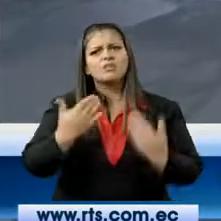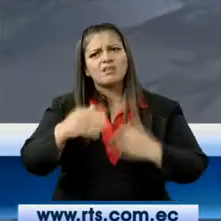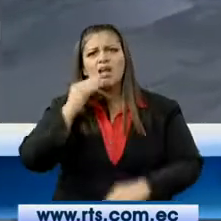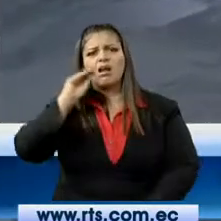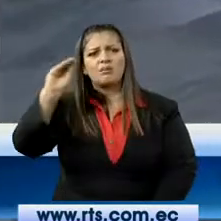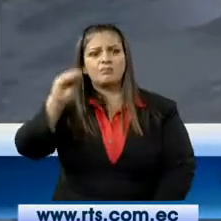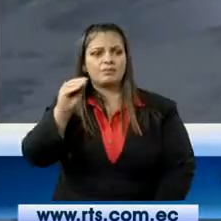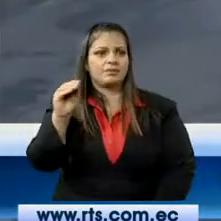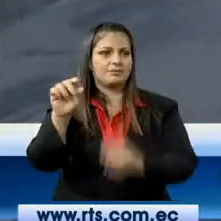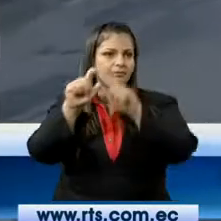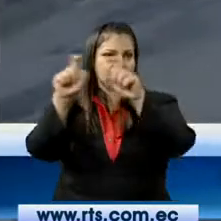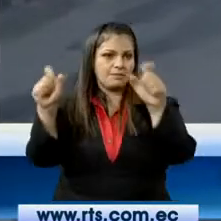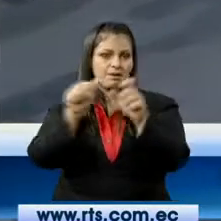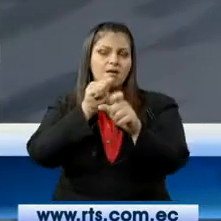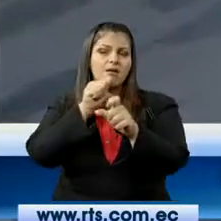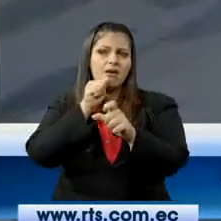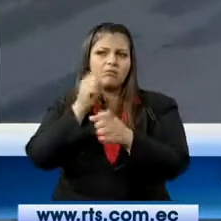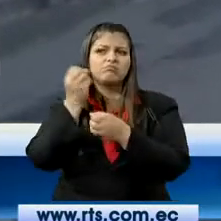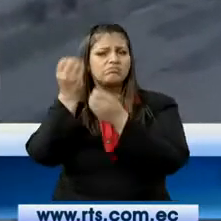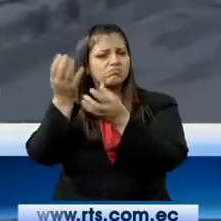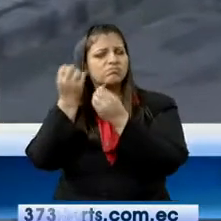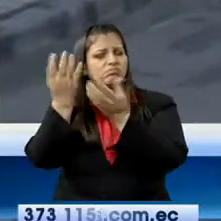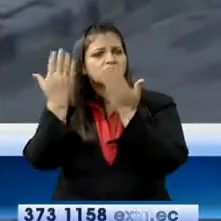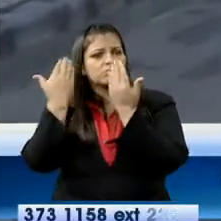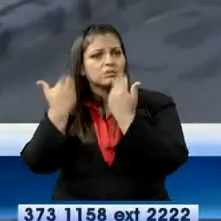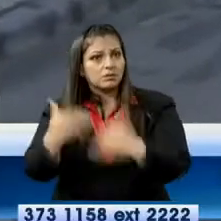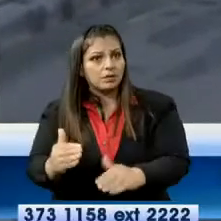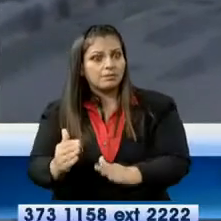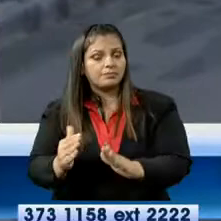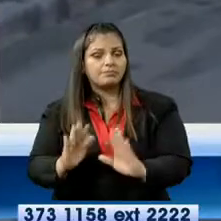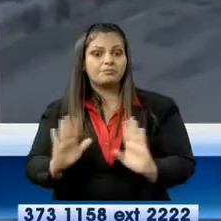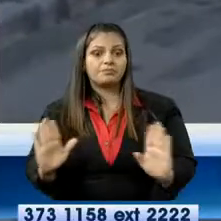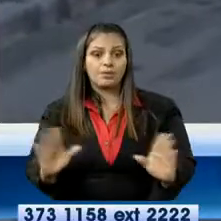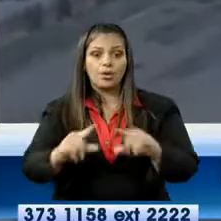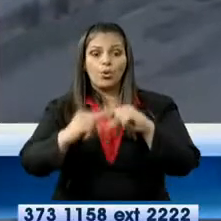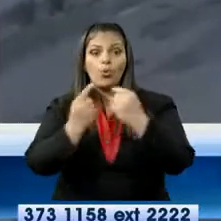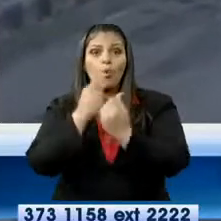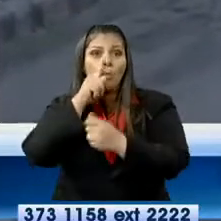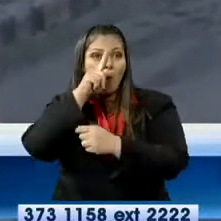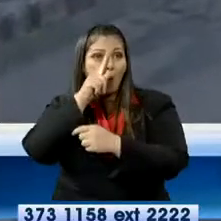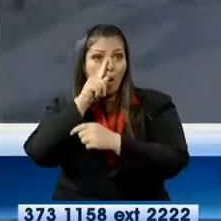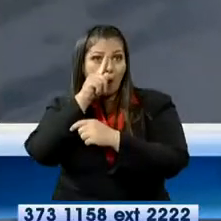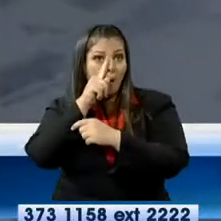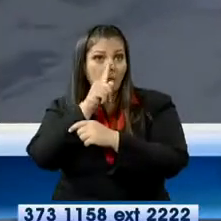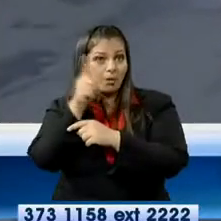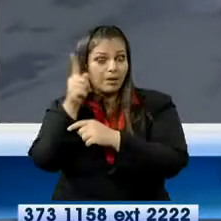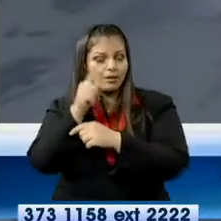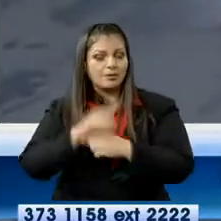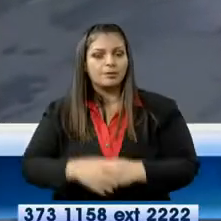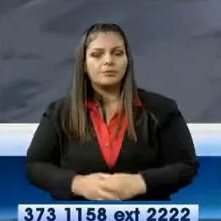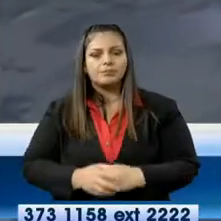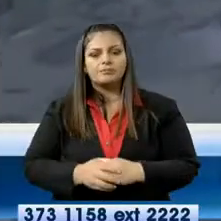embargo, hace unos minutos nos contaban que les habían dicho esas personas de los hidrocleaners,